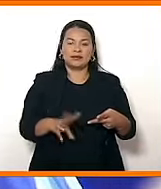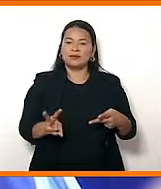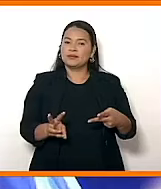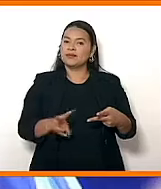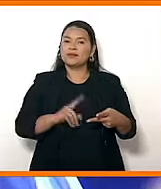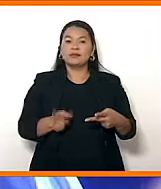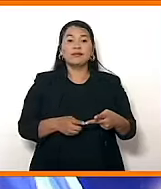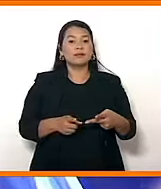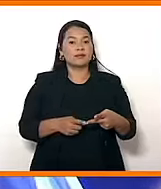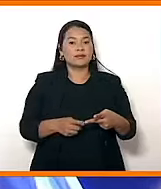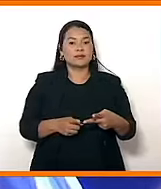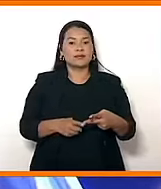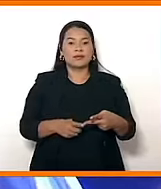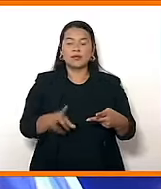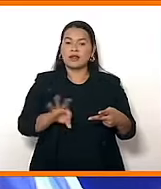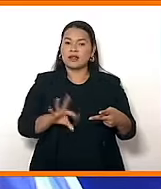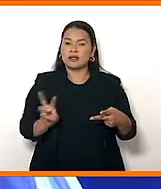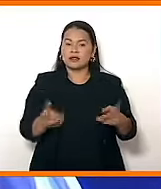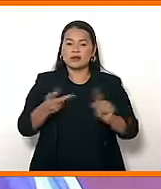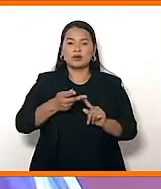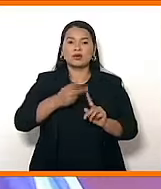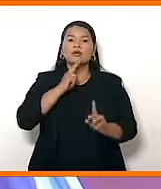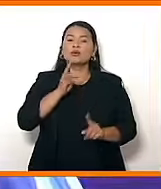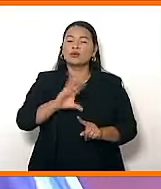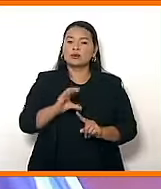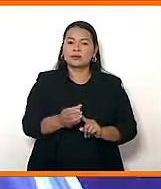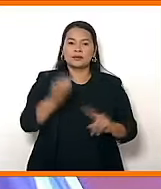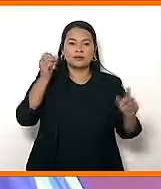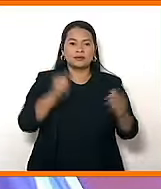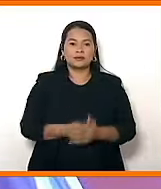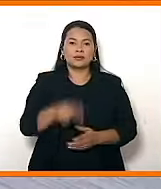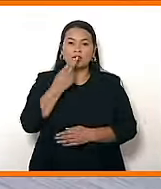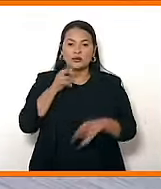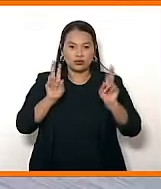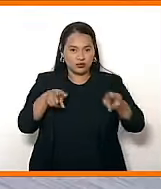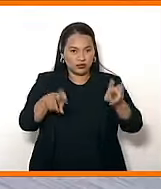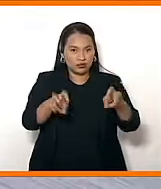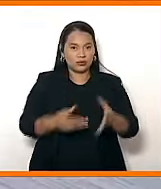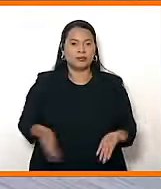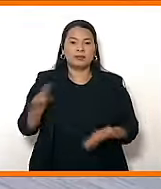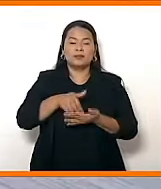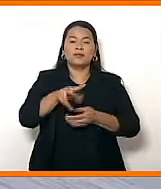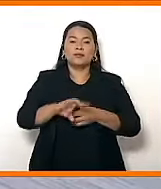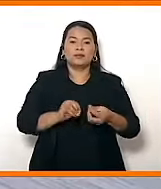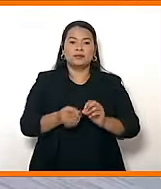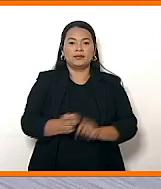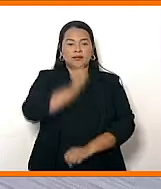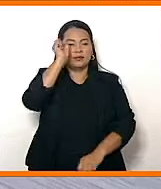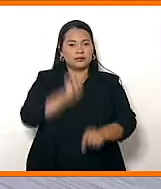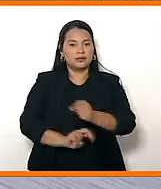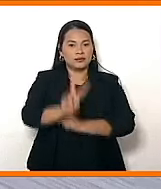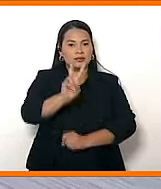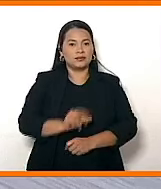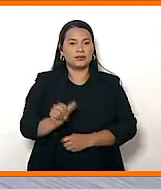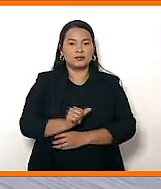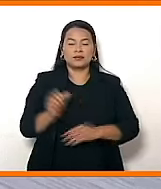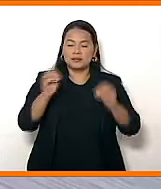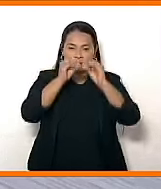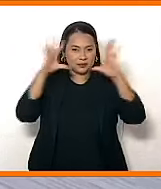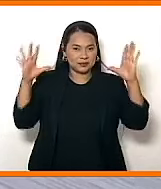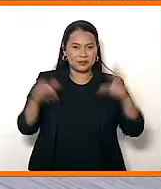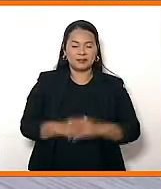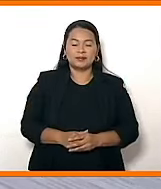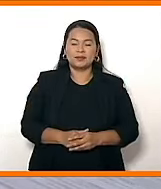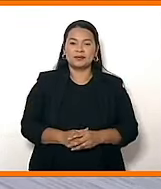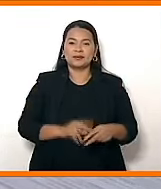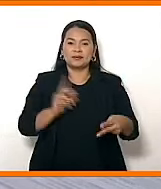Número favorecido 96 con su catrachada tepezcuintle. Con gusto te repito los números ganadores para premiados en esta mañana de